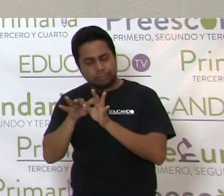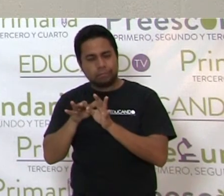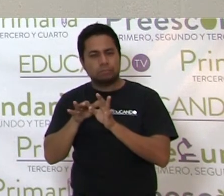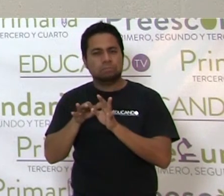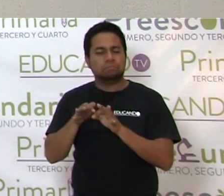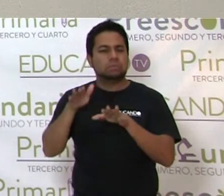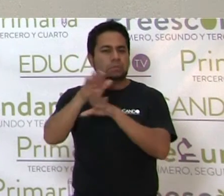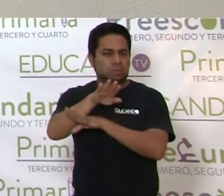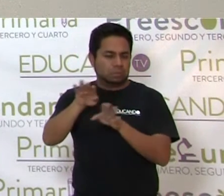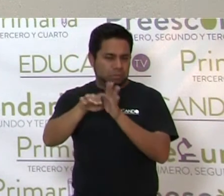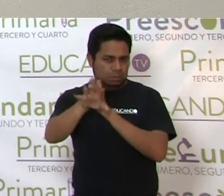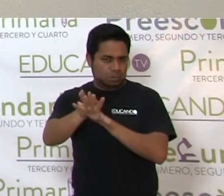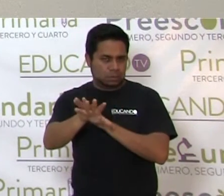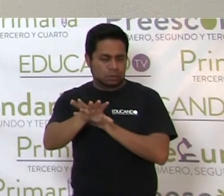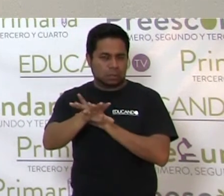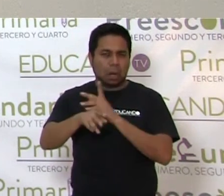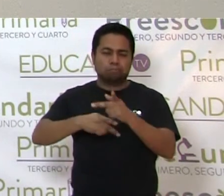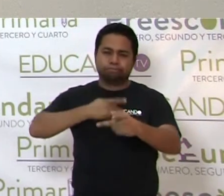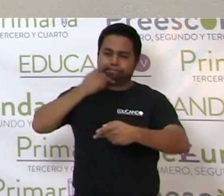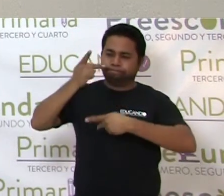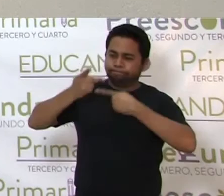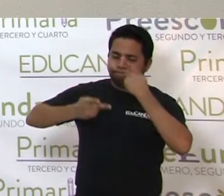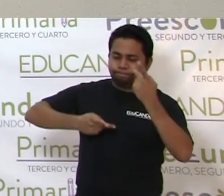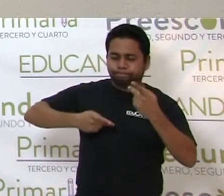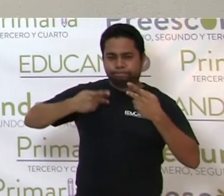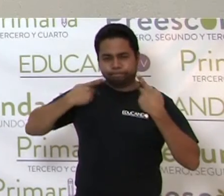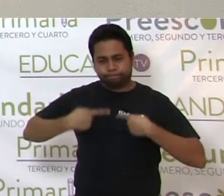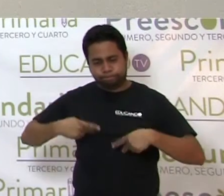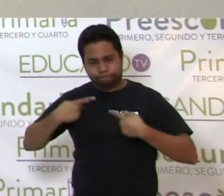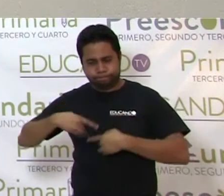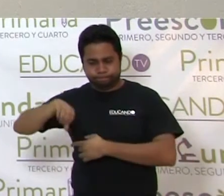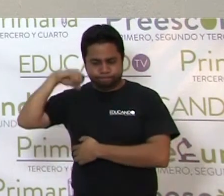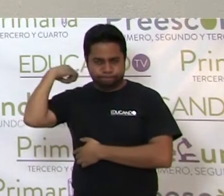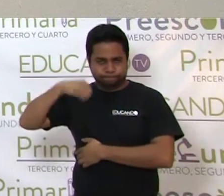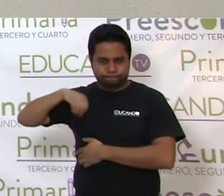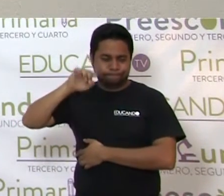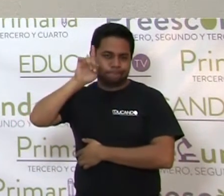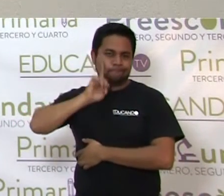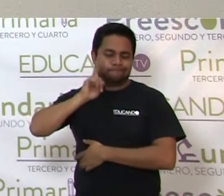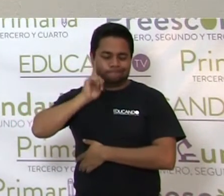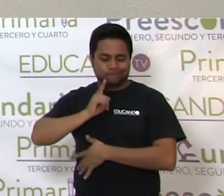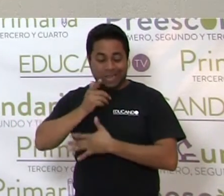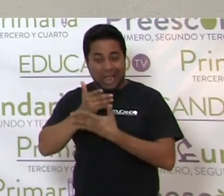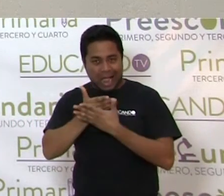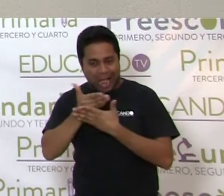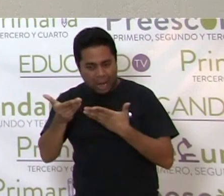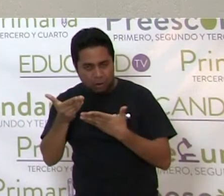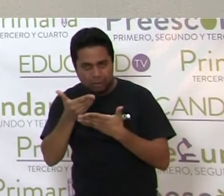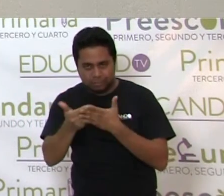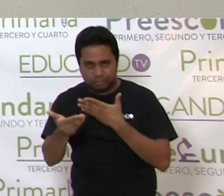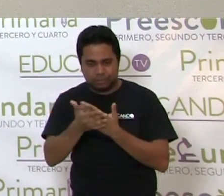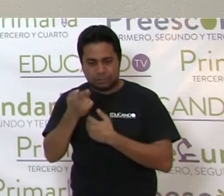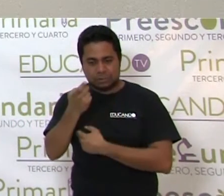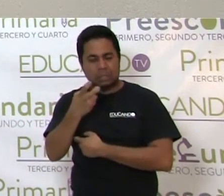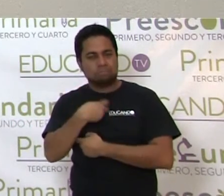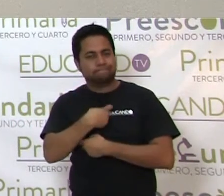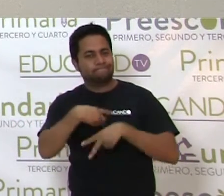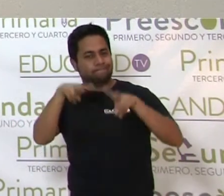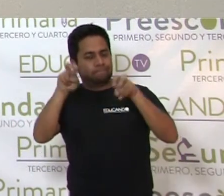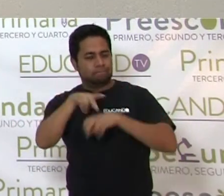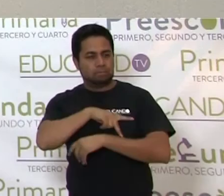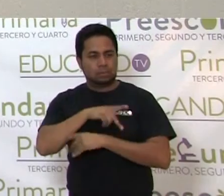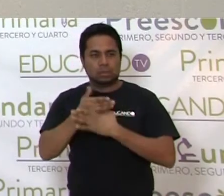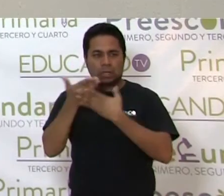hacerla de poetas oaxaqueñas actuales. Ese va a ser mi tema. ¿Qué